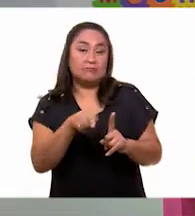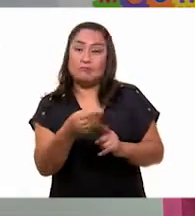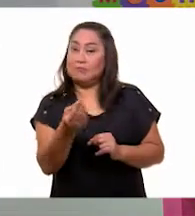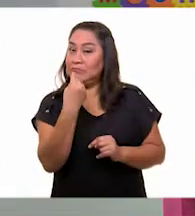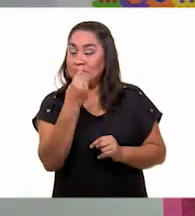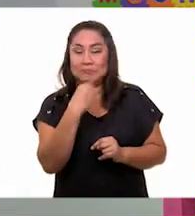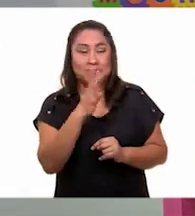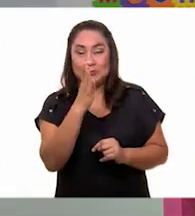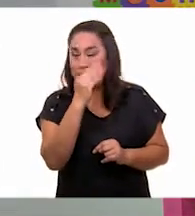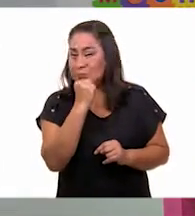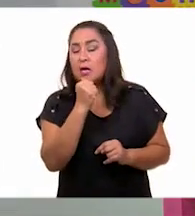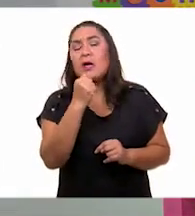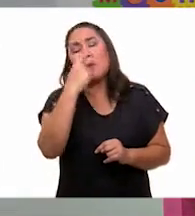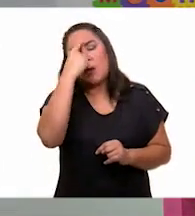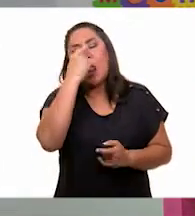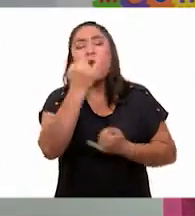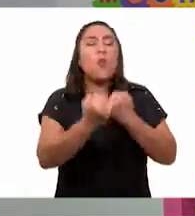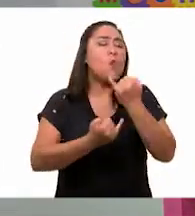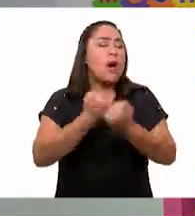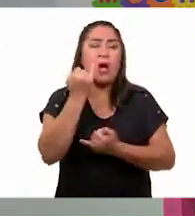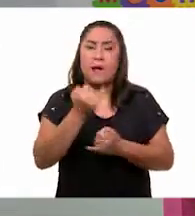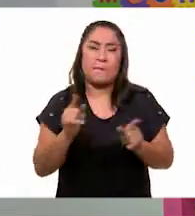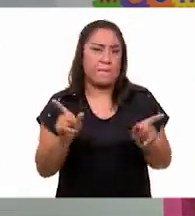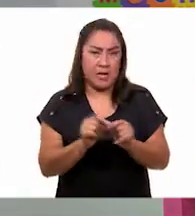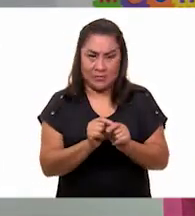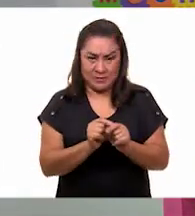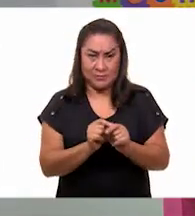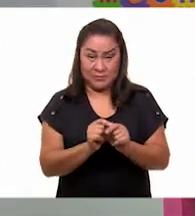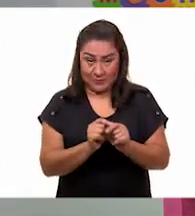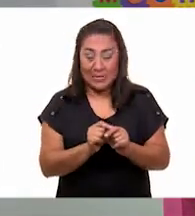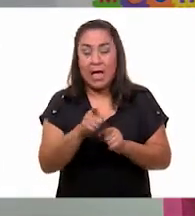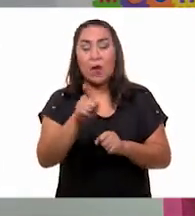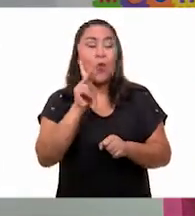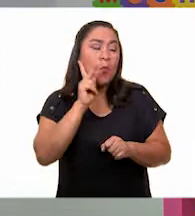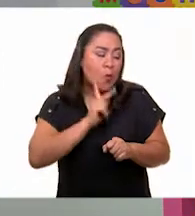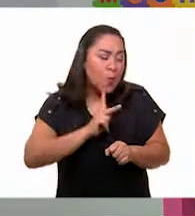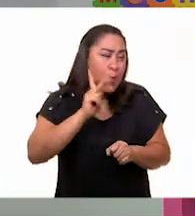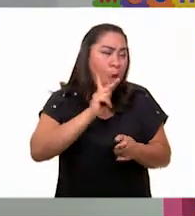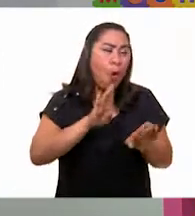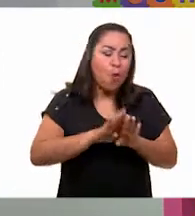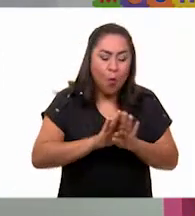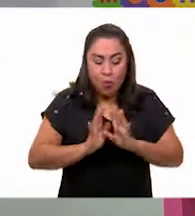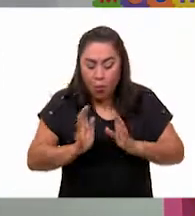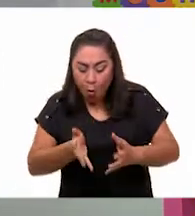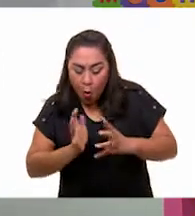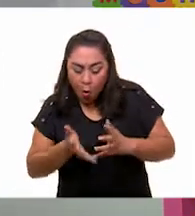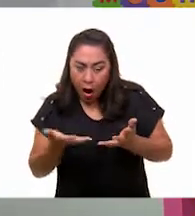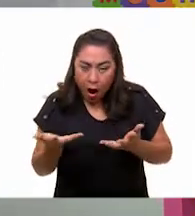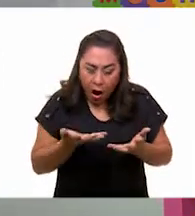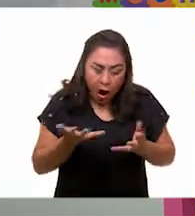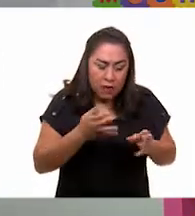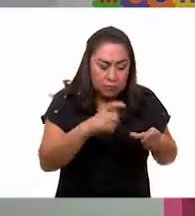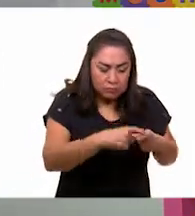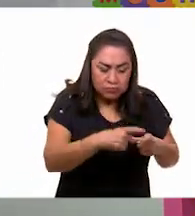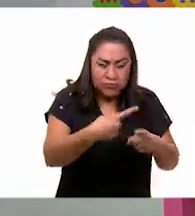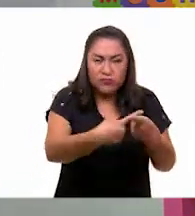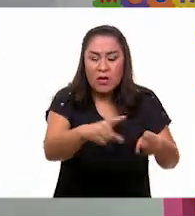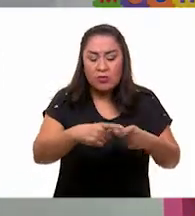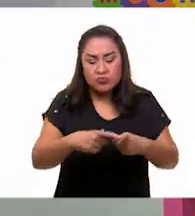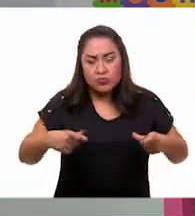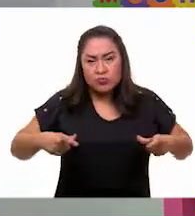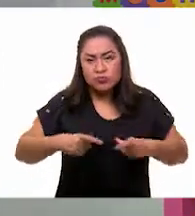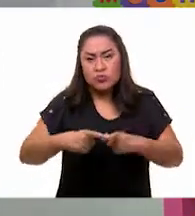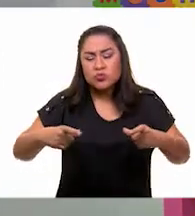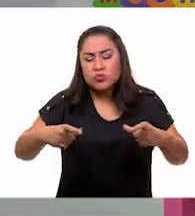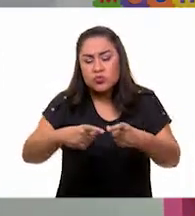comer, solamente es para que juguemos. Y bueno, así ustedes van a poder crear su propia masa y experimentar con diferentes recipientes que